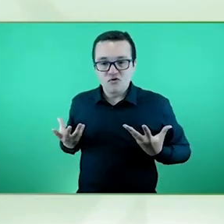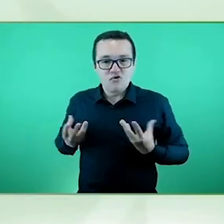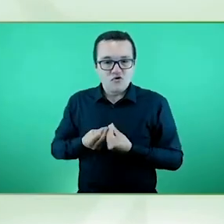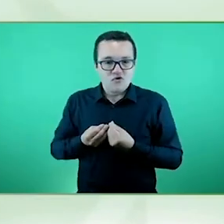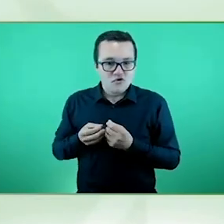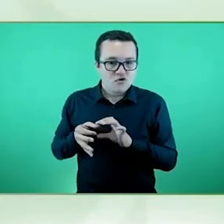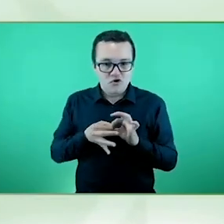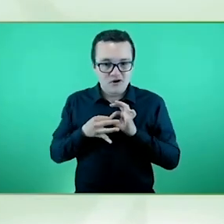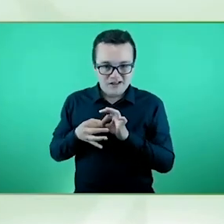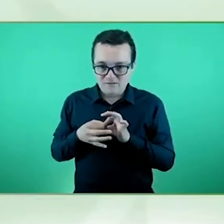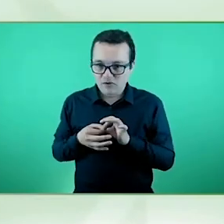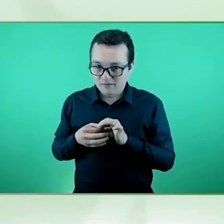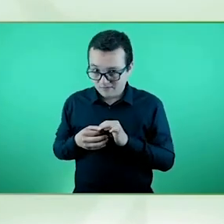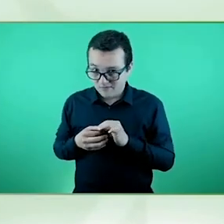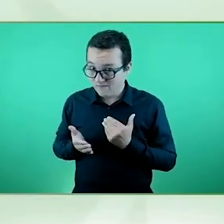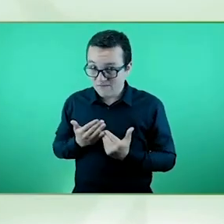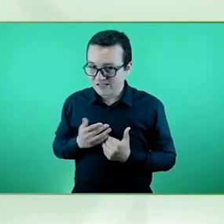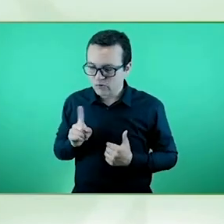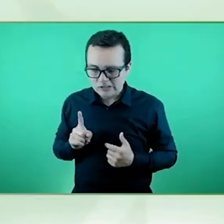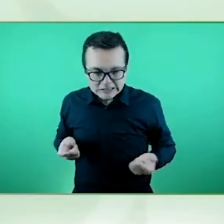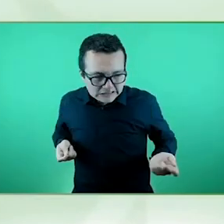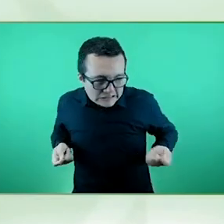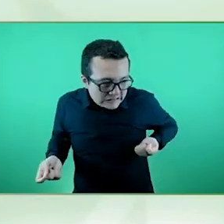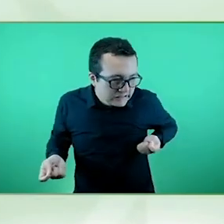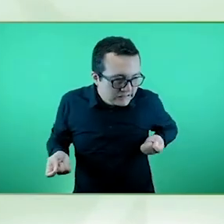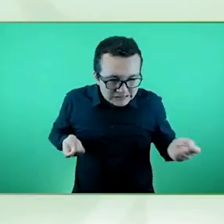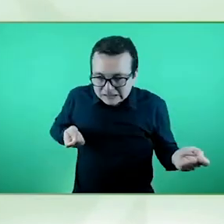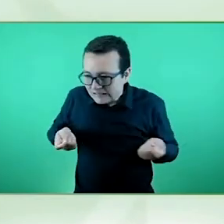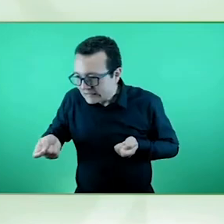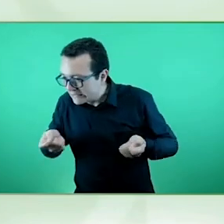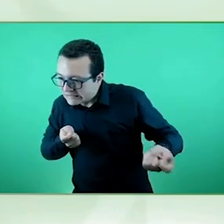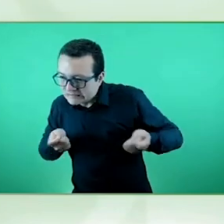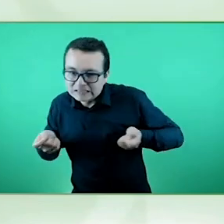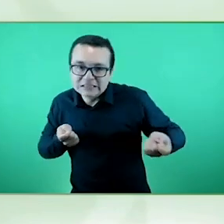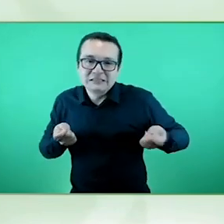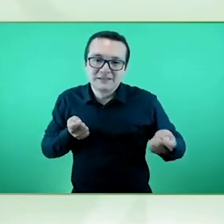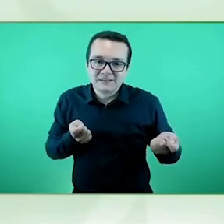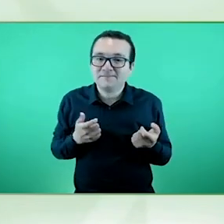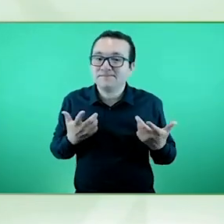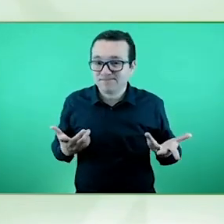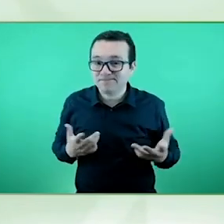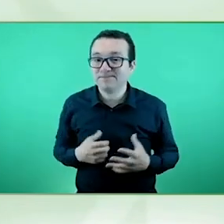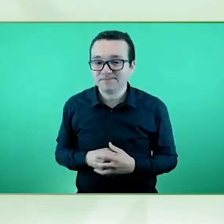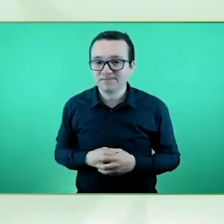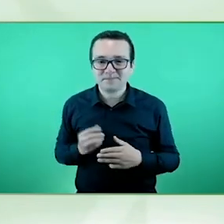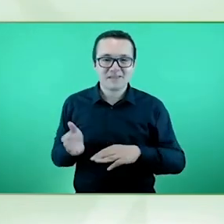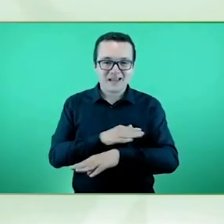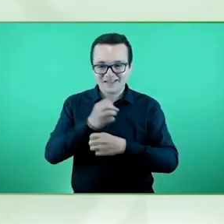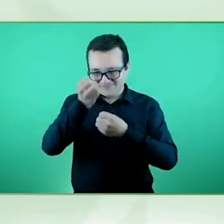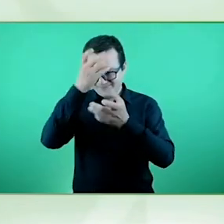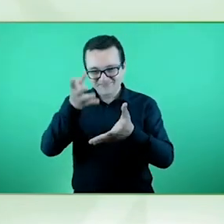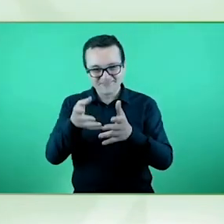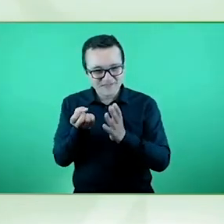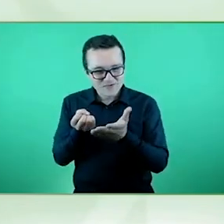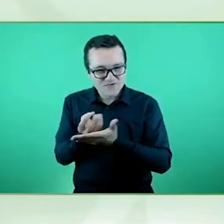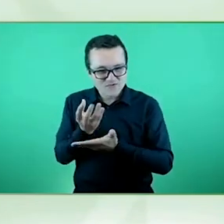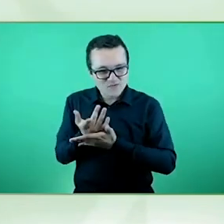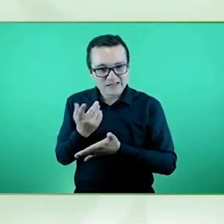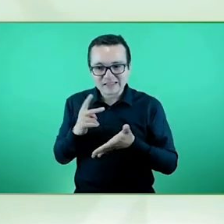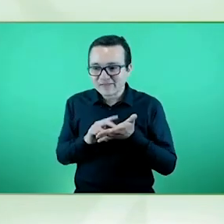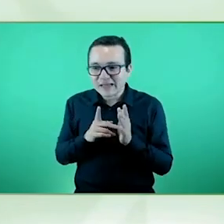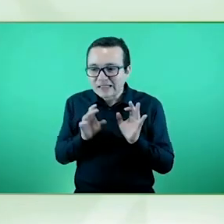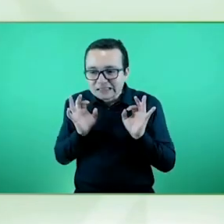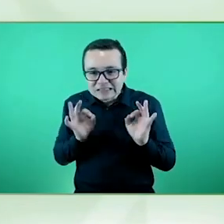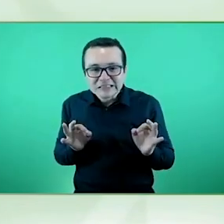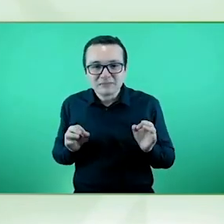es todo un desafío que aprendamos, como mencionaba en un comienzo, a poner como prioridad los